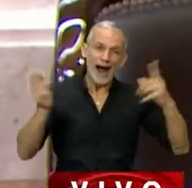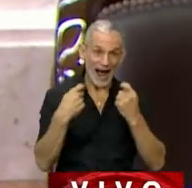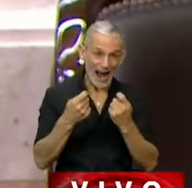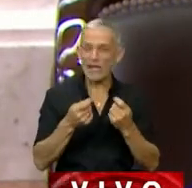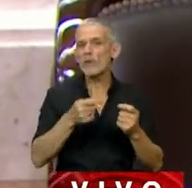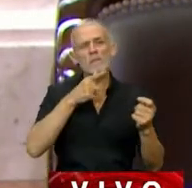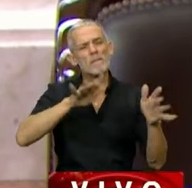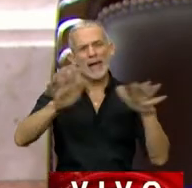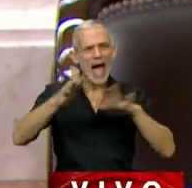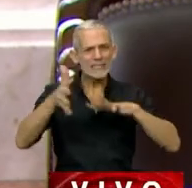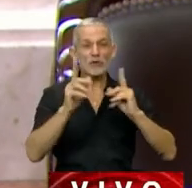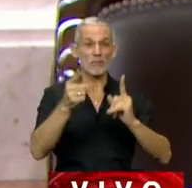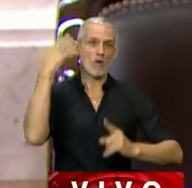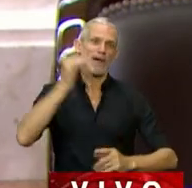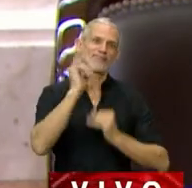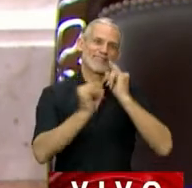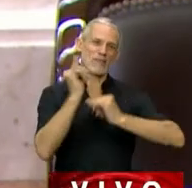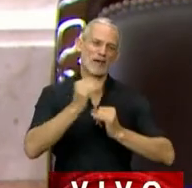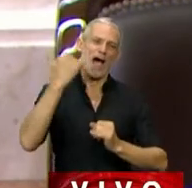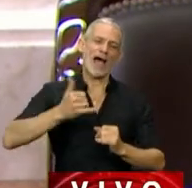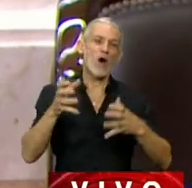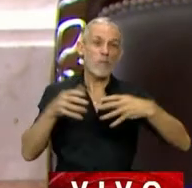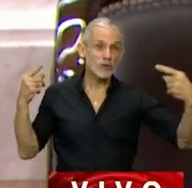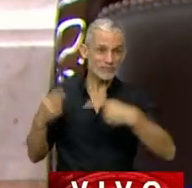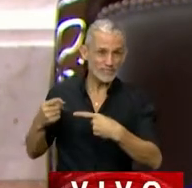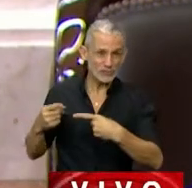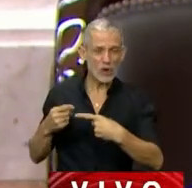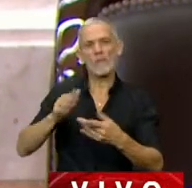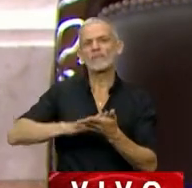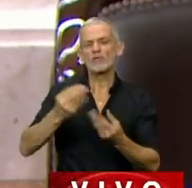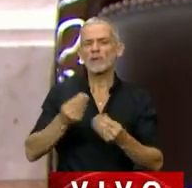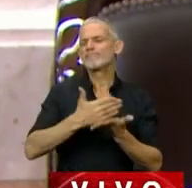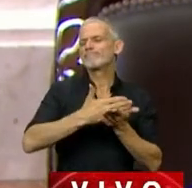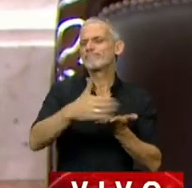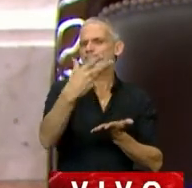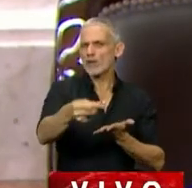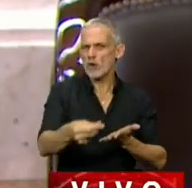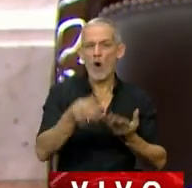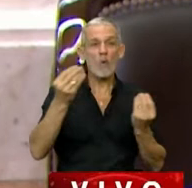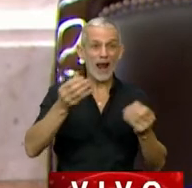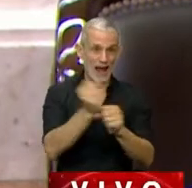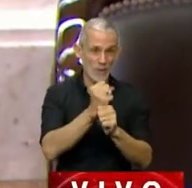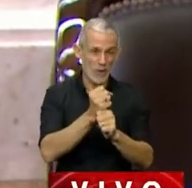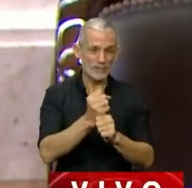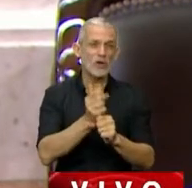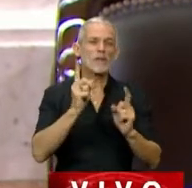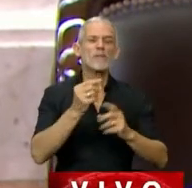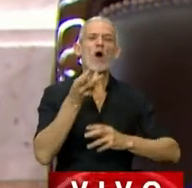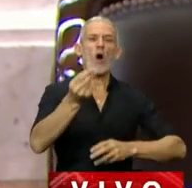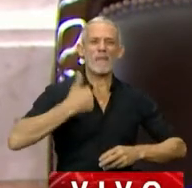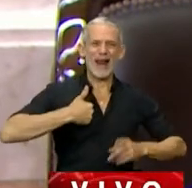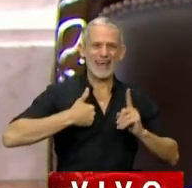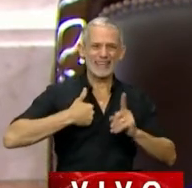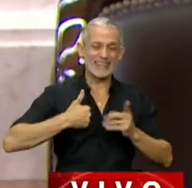son similares a los argumentos que tiene la oposición para rechazar la aprobación del Compre argentino